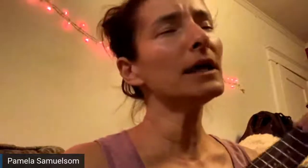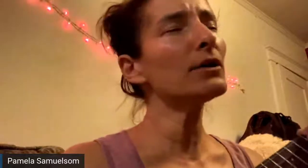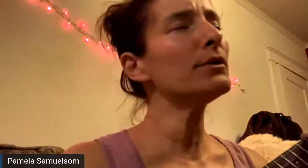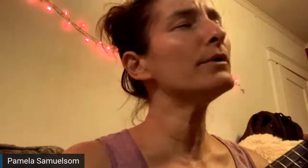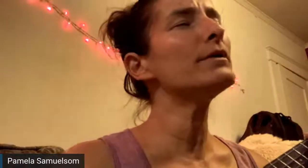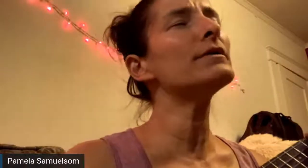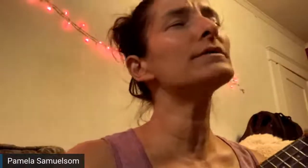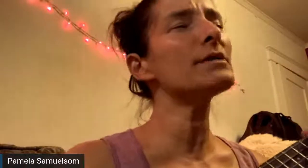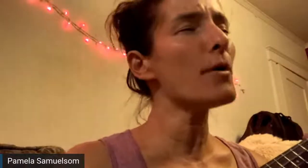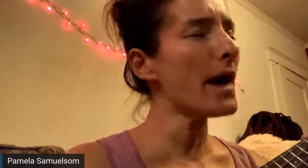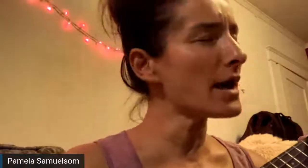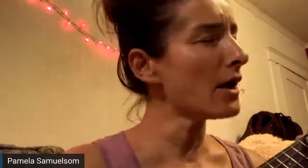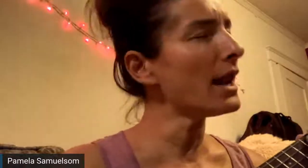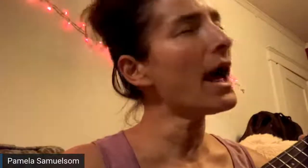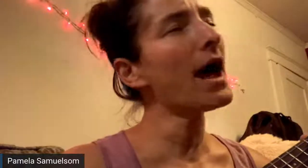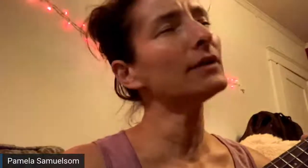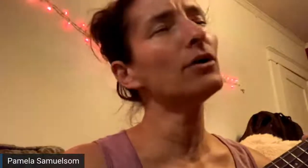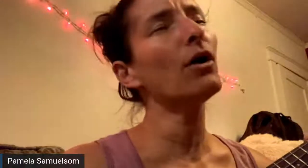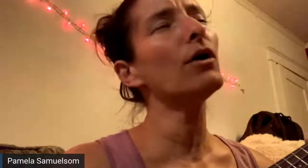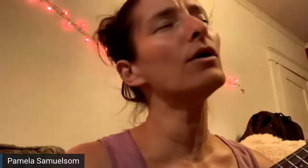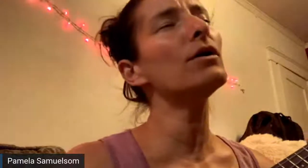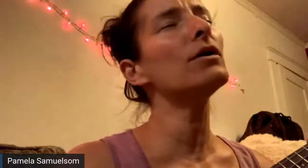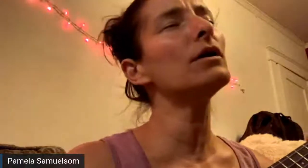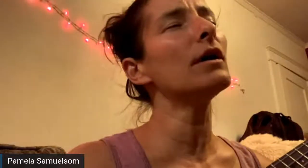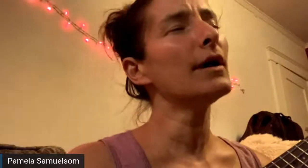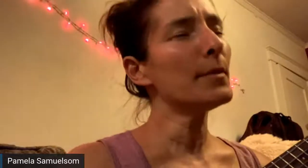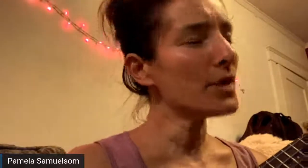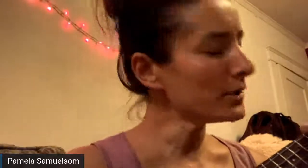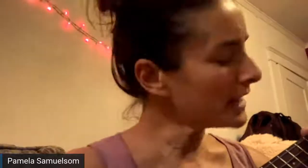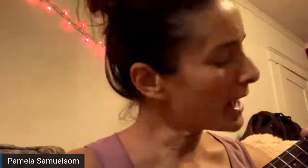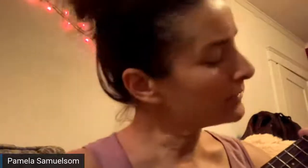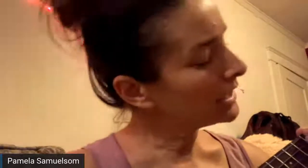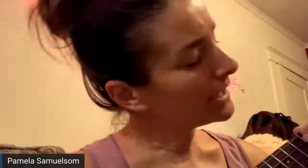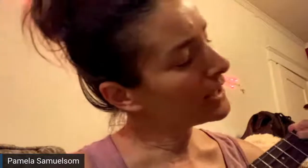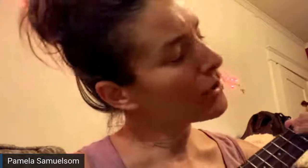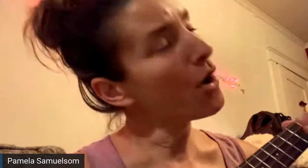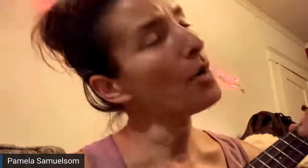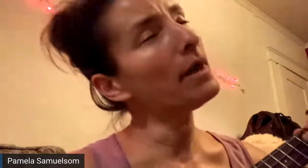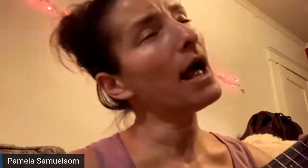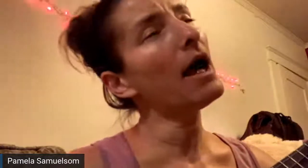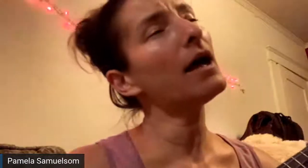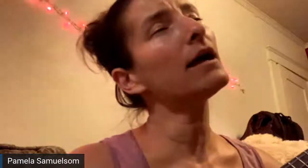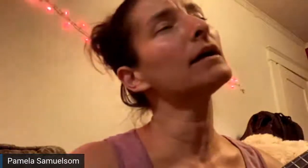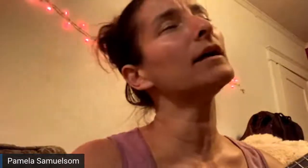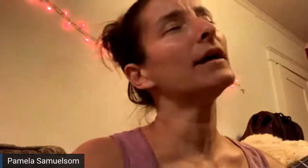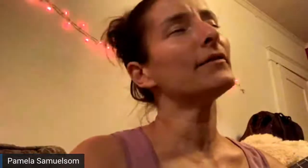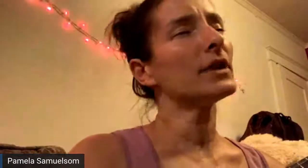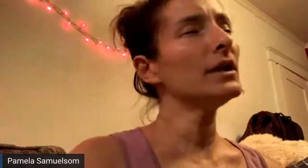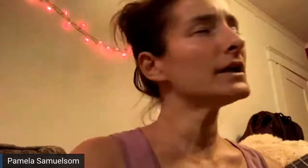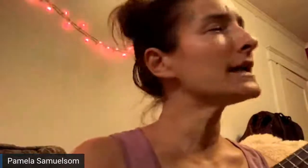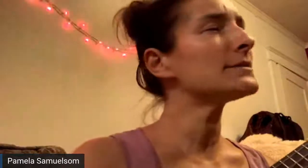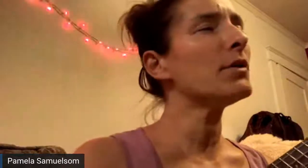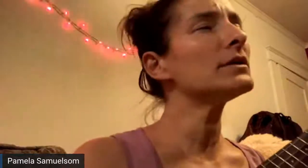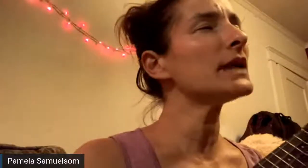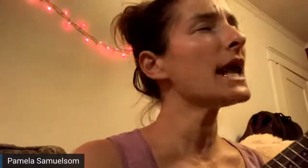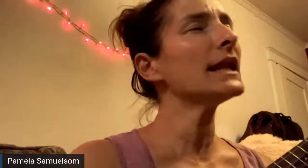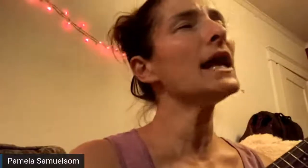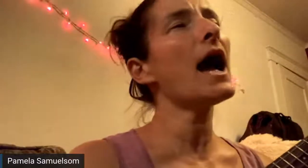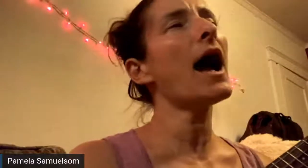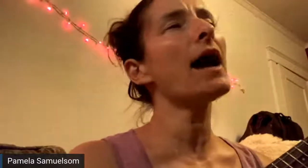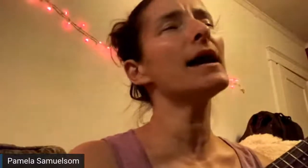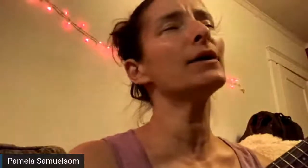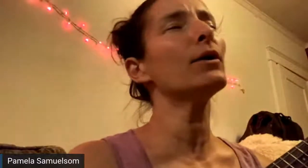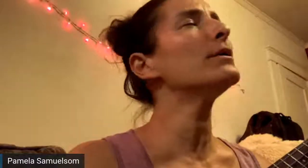cabalgando en mi juicio para el lado, brota mi copla y responde